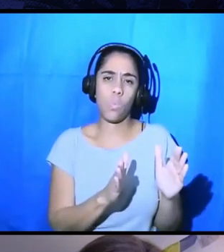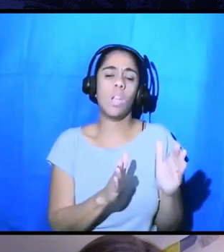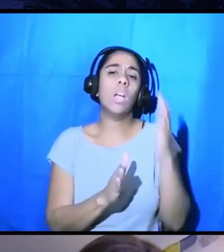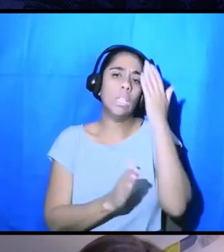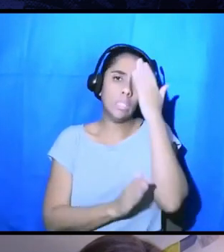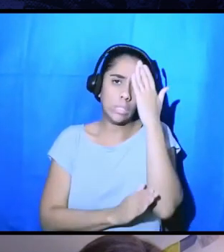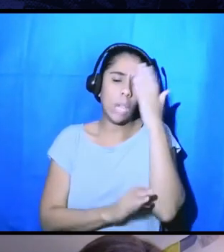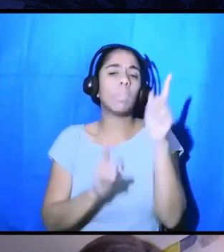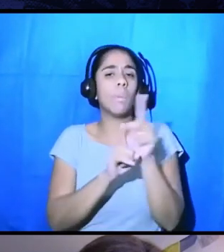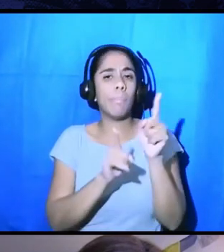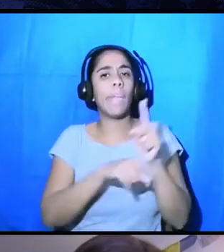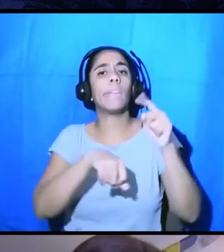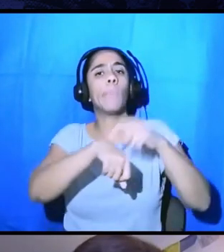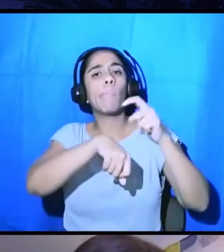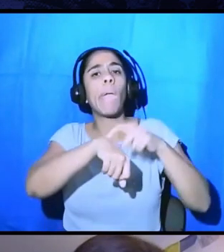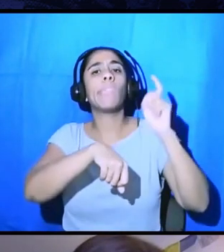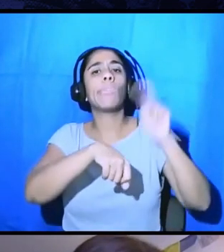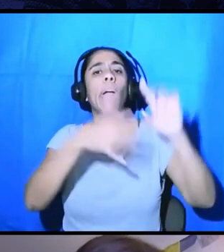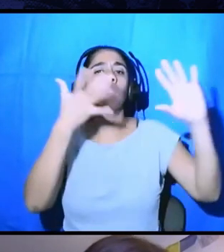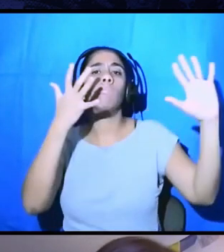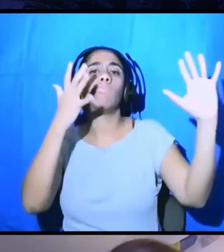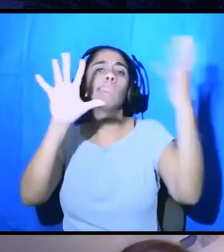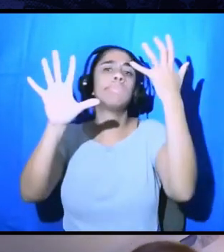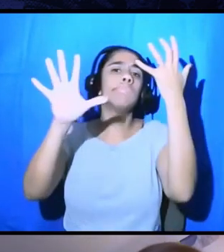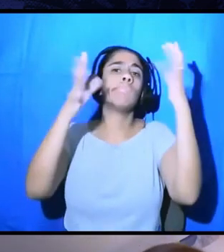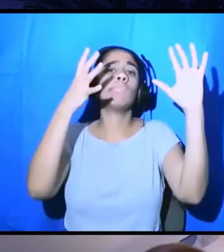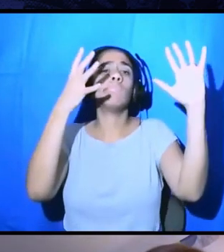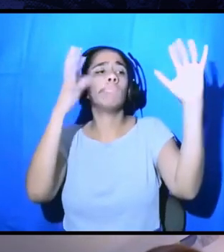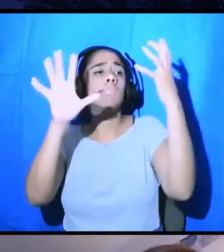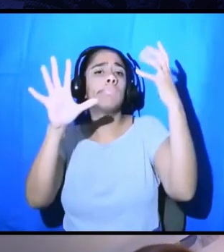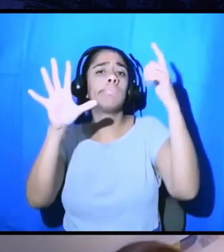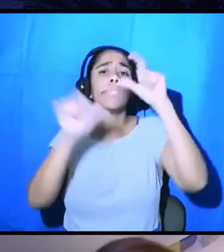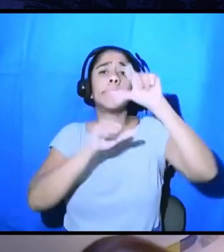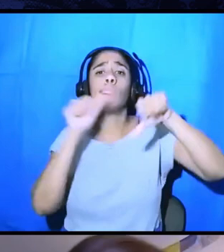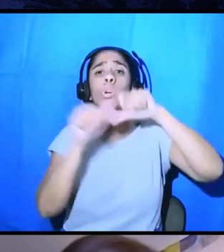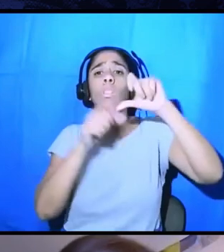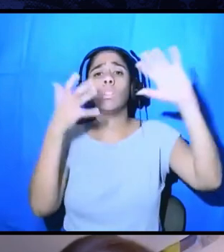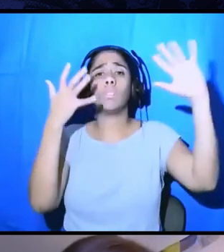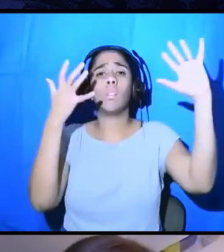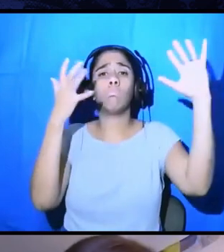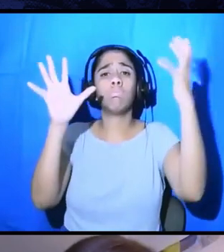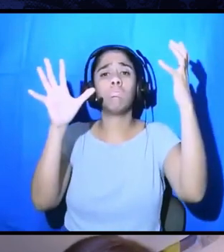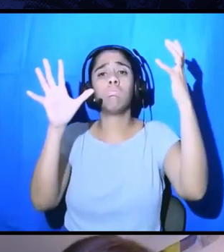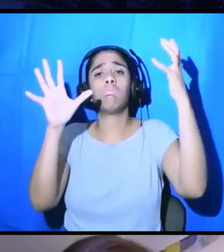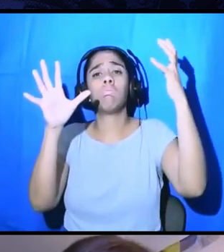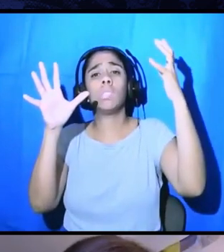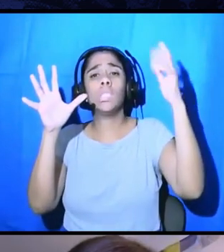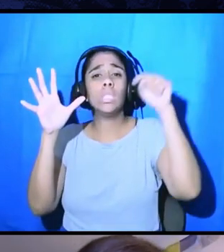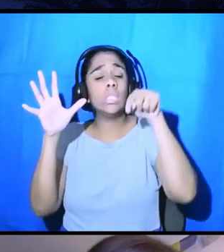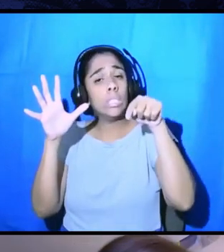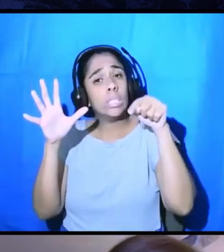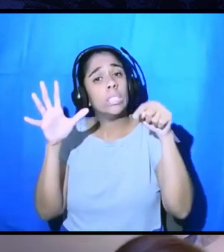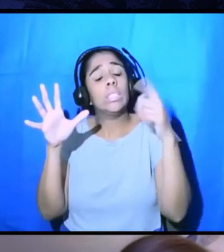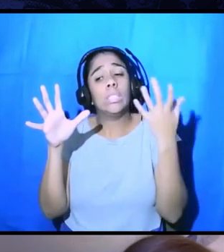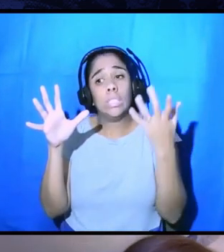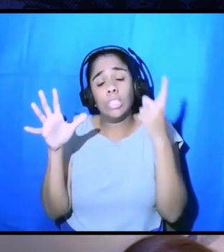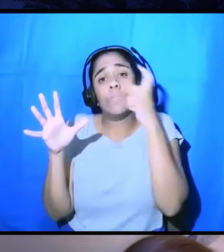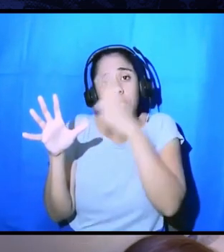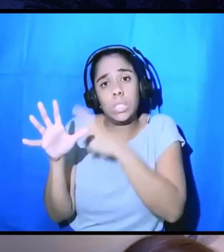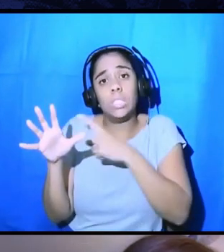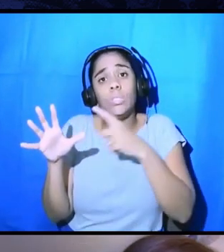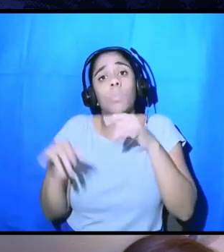estamos viviendo una pandemia mundial donde estamos observando la